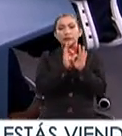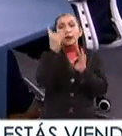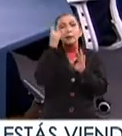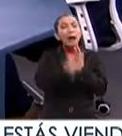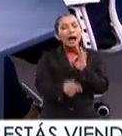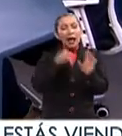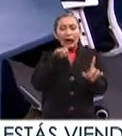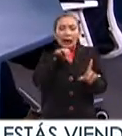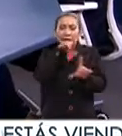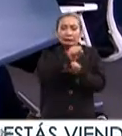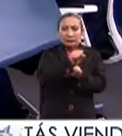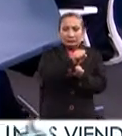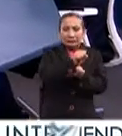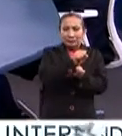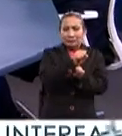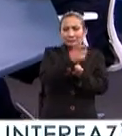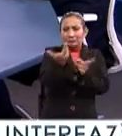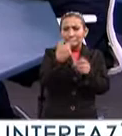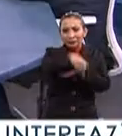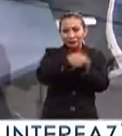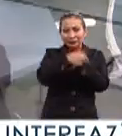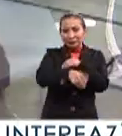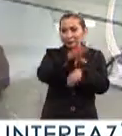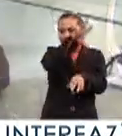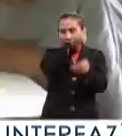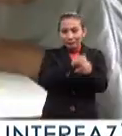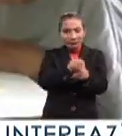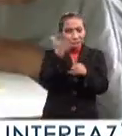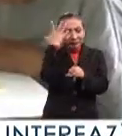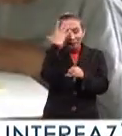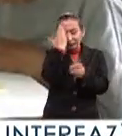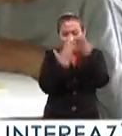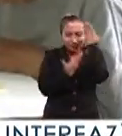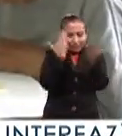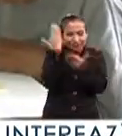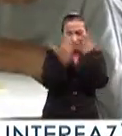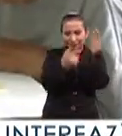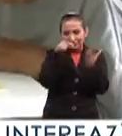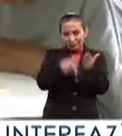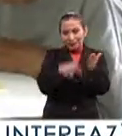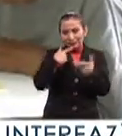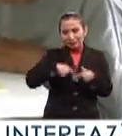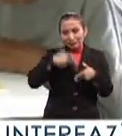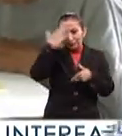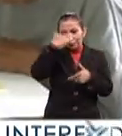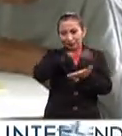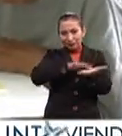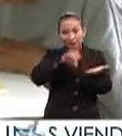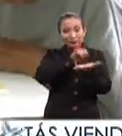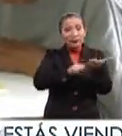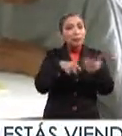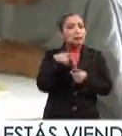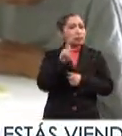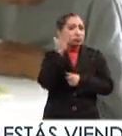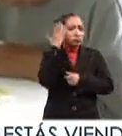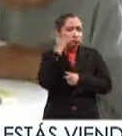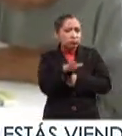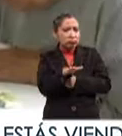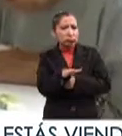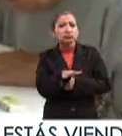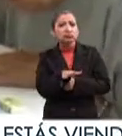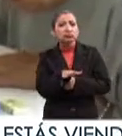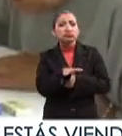para llegar incluso a las cifras de total alfabetización de nuestro país. Sin embargo, pues sabemos